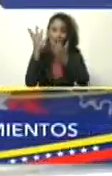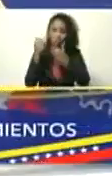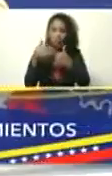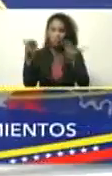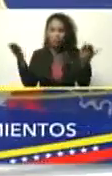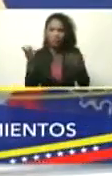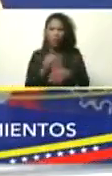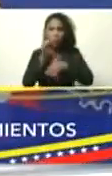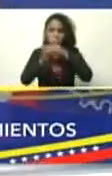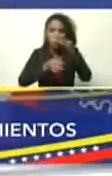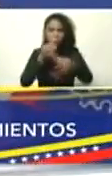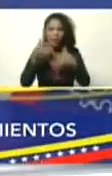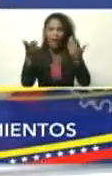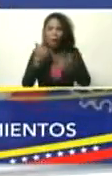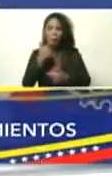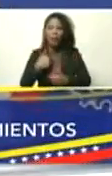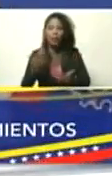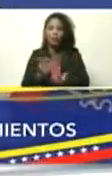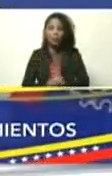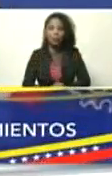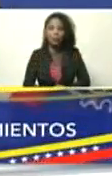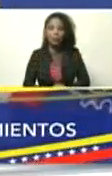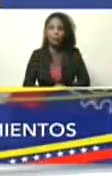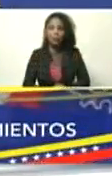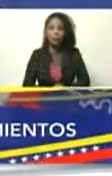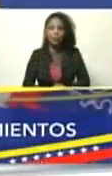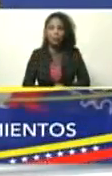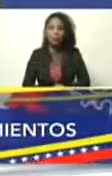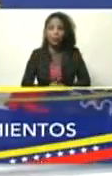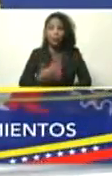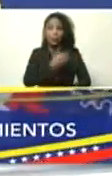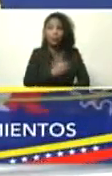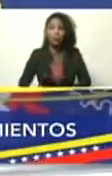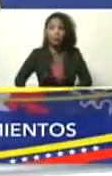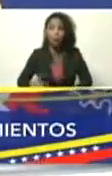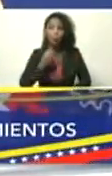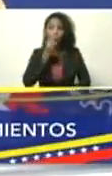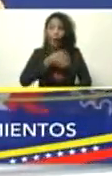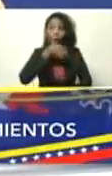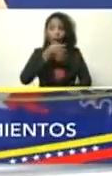pues, conversadito? ¿Qué me dicen por allá? Presidente, buenas tardes.